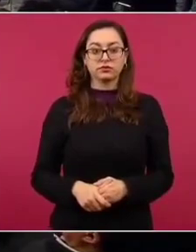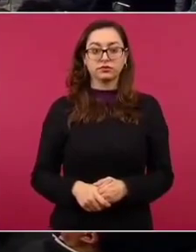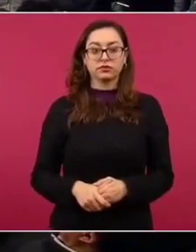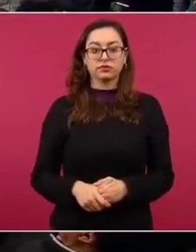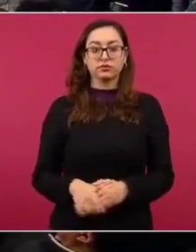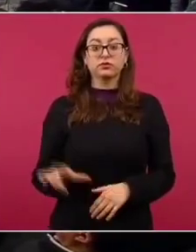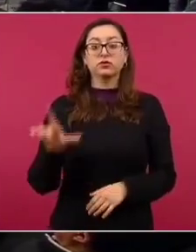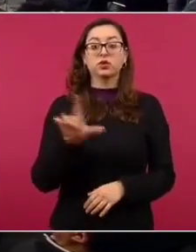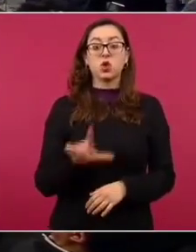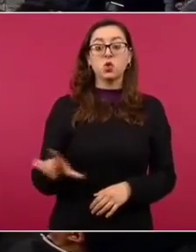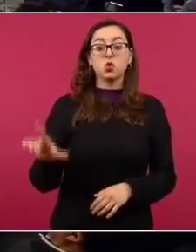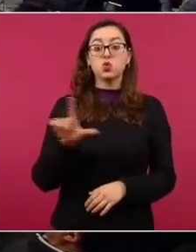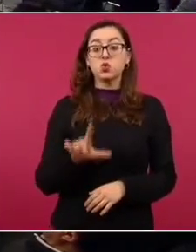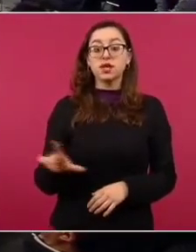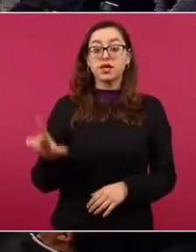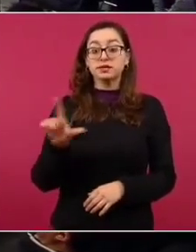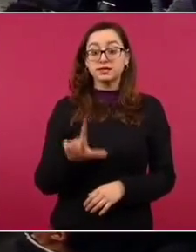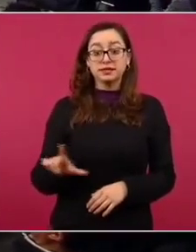lunes.